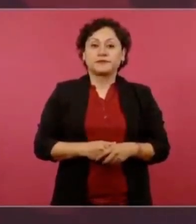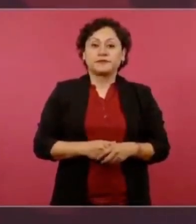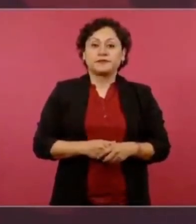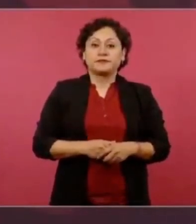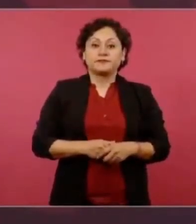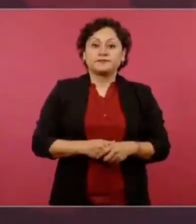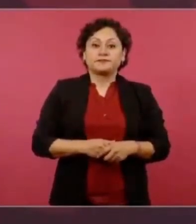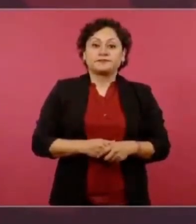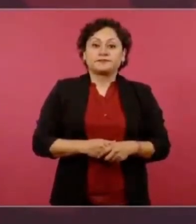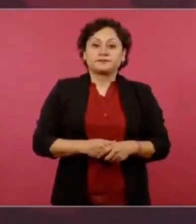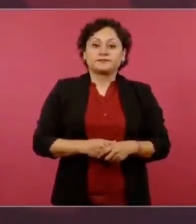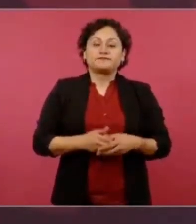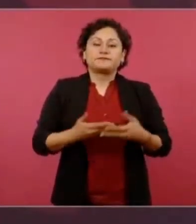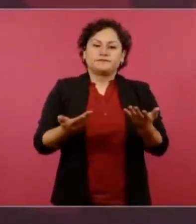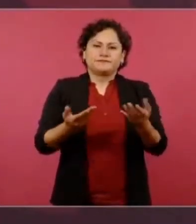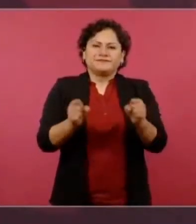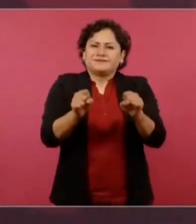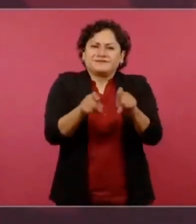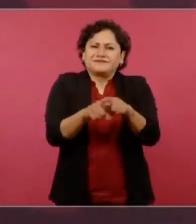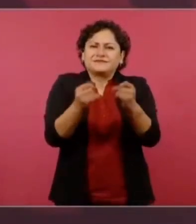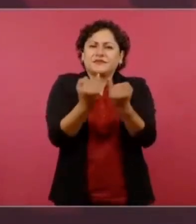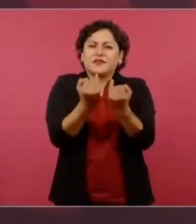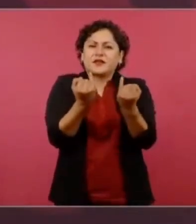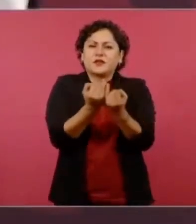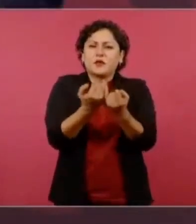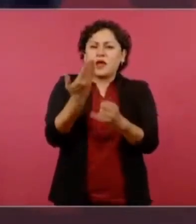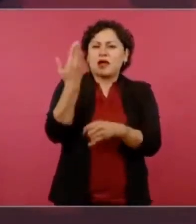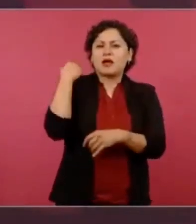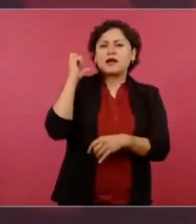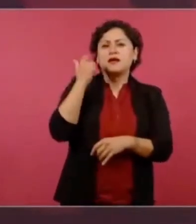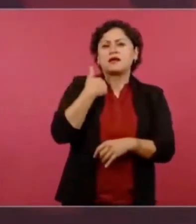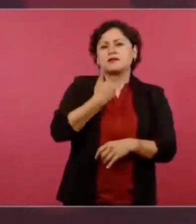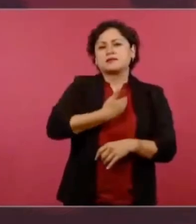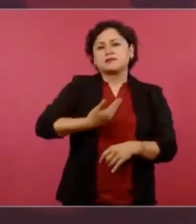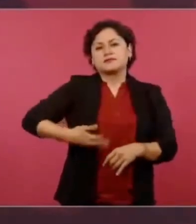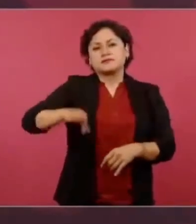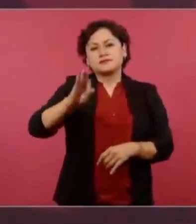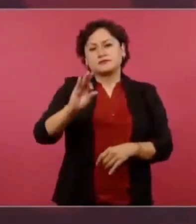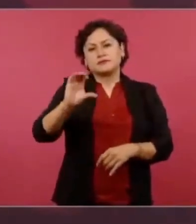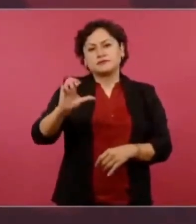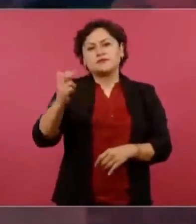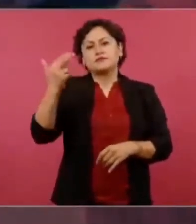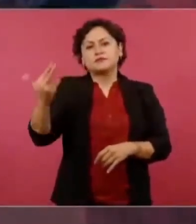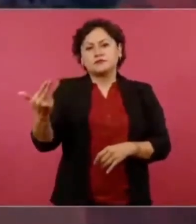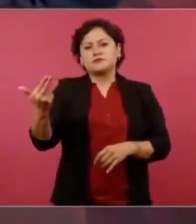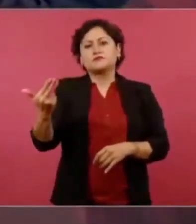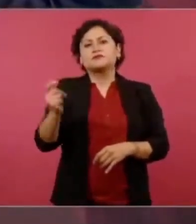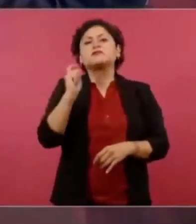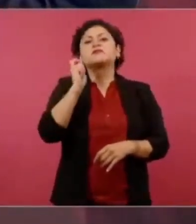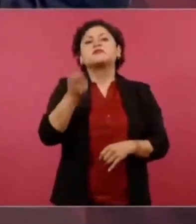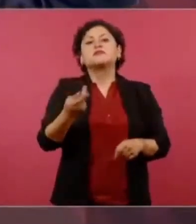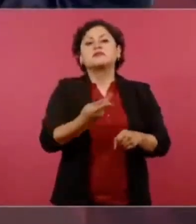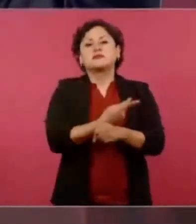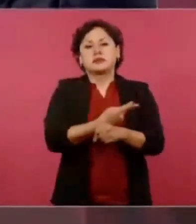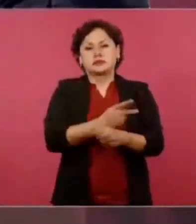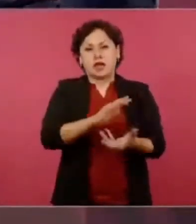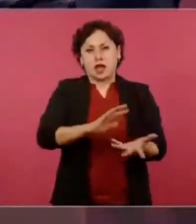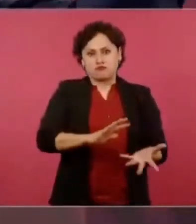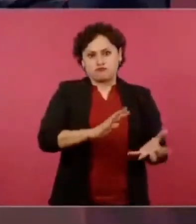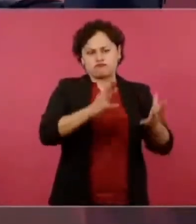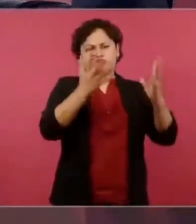en los tiempos de Calderón, que todos los dueños de los medios y los más